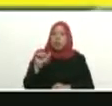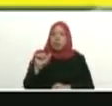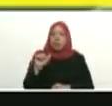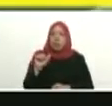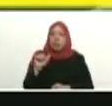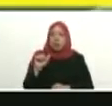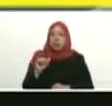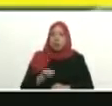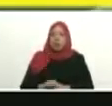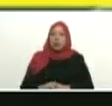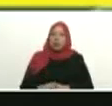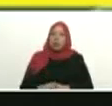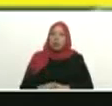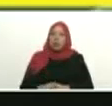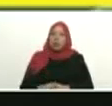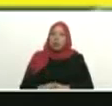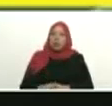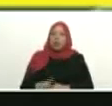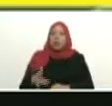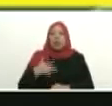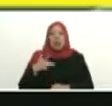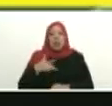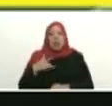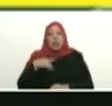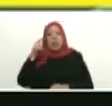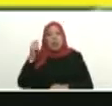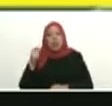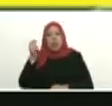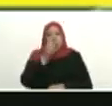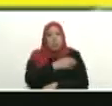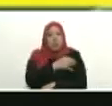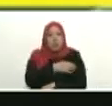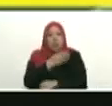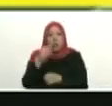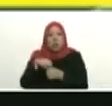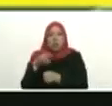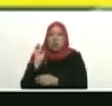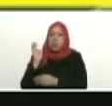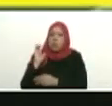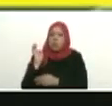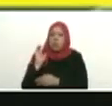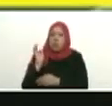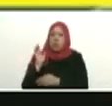Muy, ¿cómo pudiéramos llamar? Muy ácido ese diputado. Yo veo sus intervenciones.